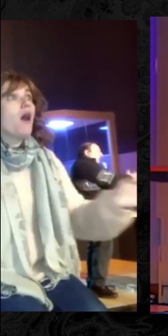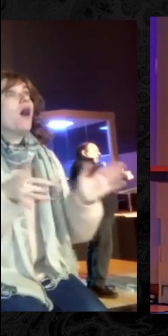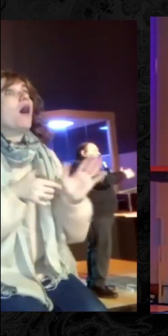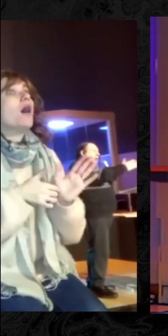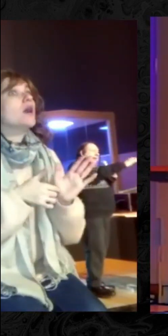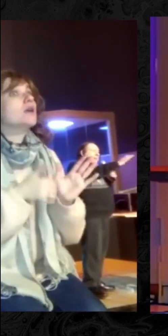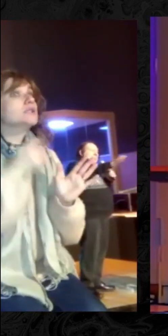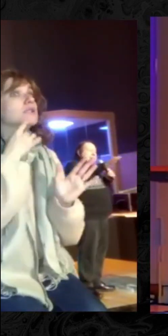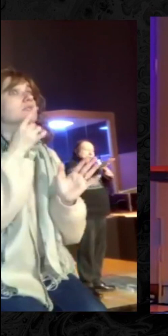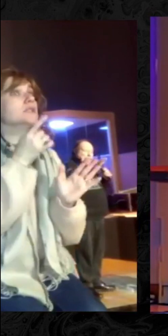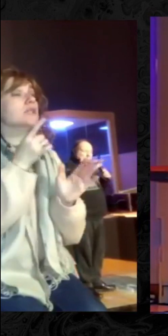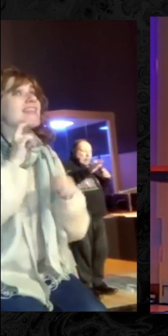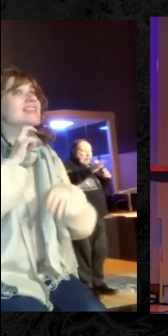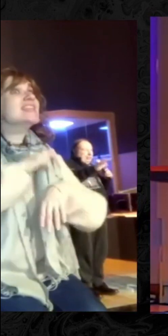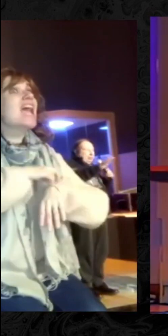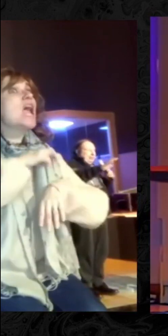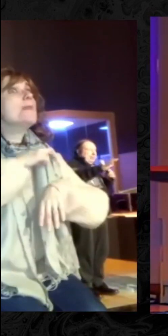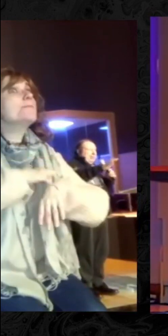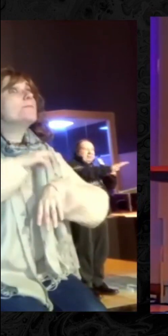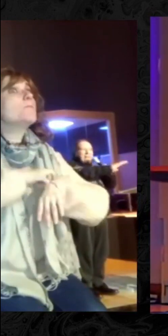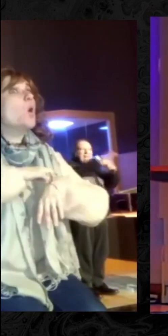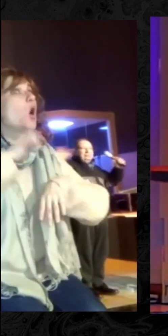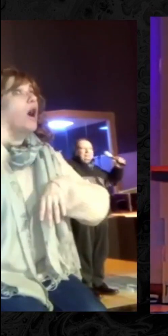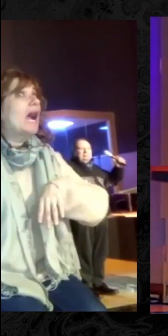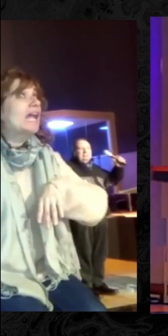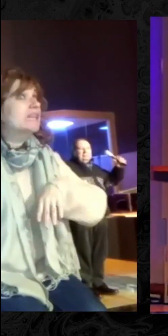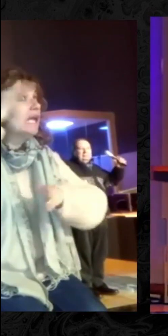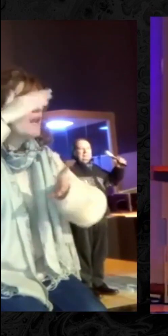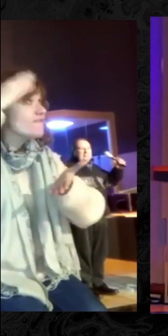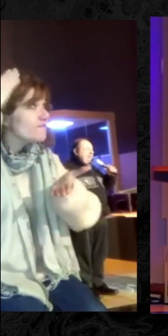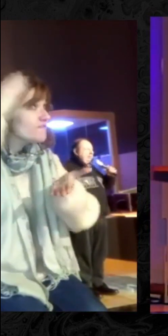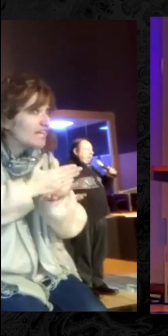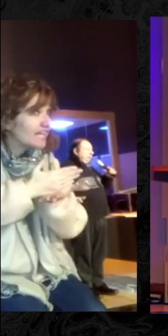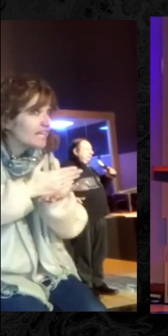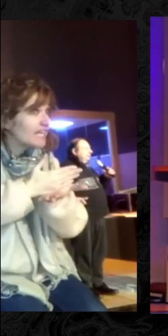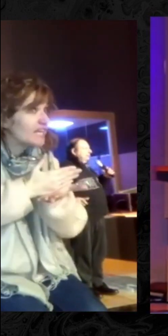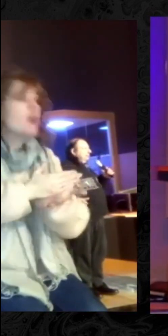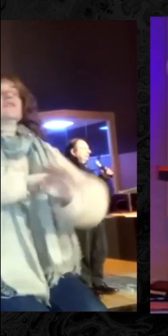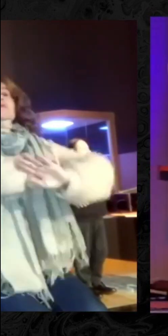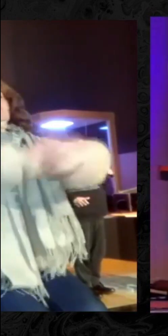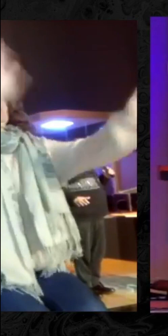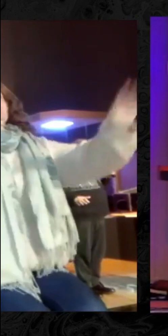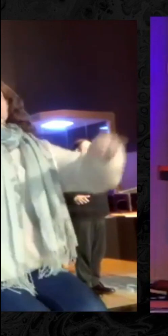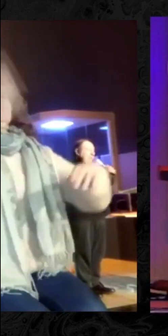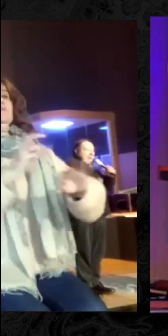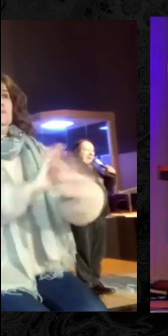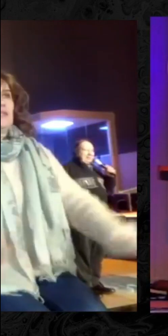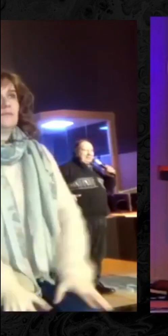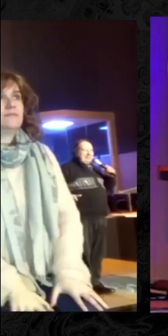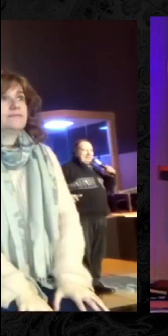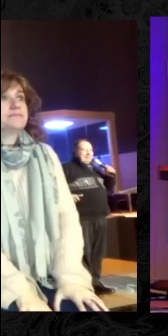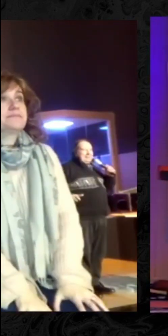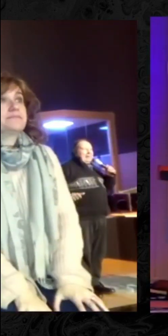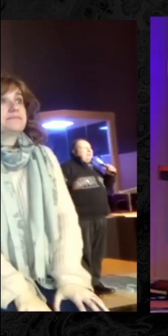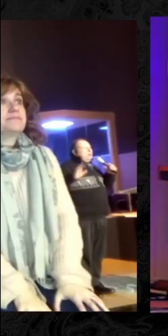cuando acabe el tiempo de los gentiles se acaba todo Aleluya